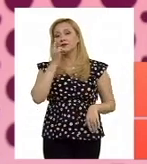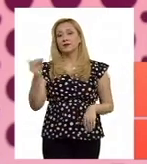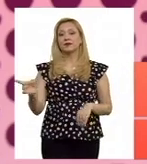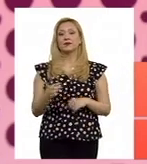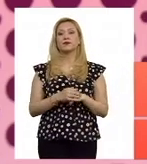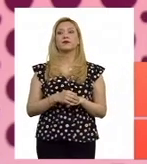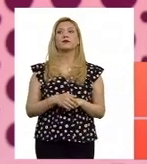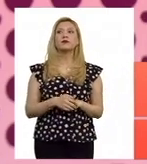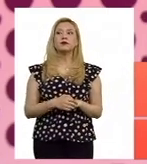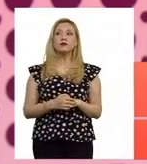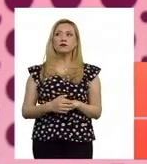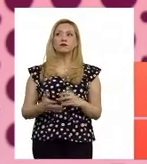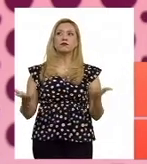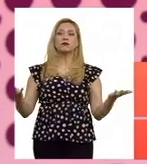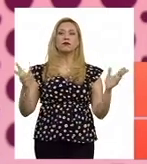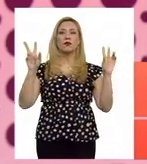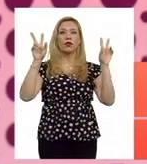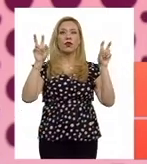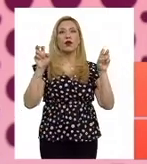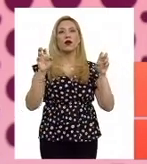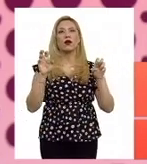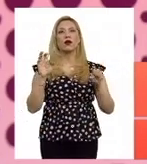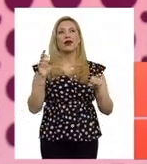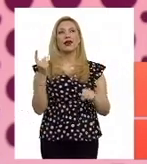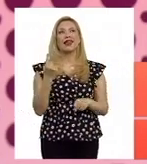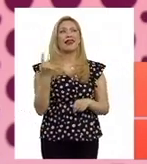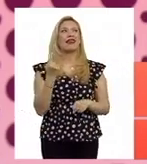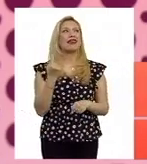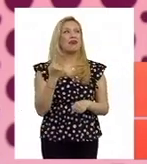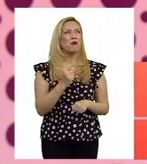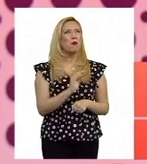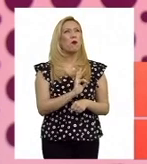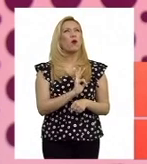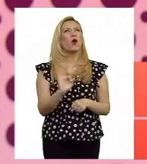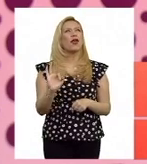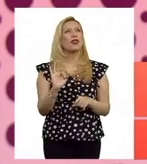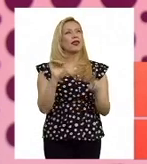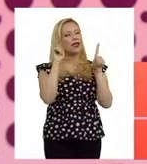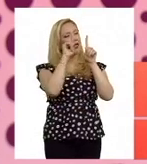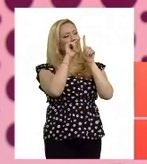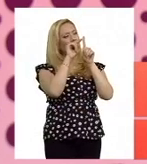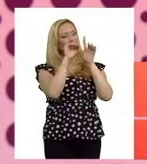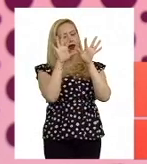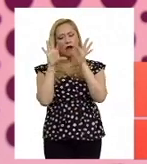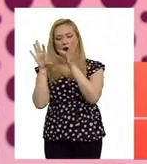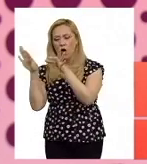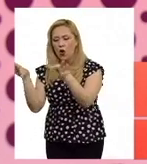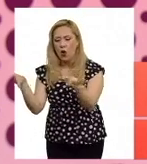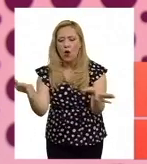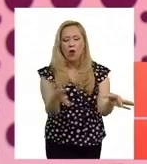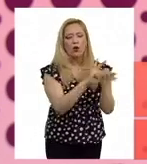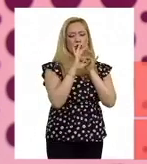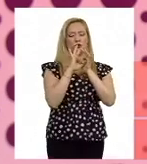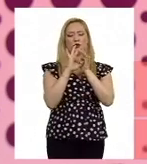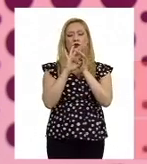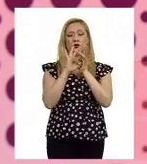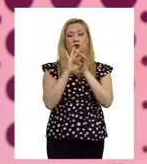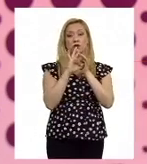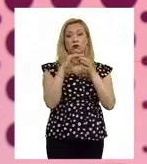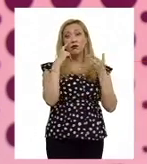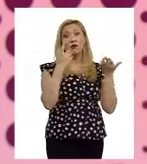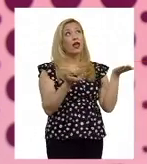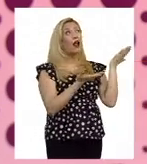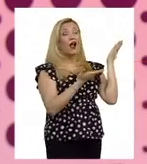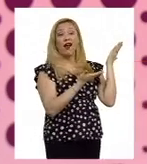que tú decías en relación a qué más nos podría unir o generar empatía, que el tema de la afectación en